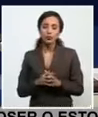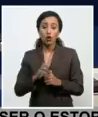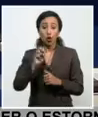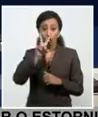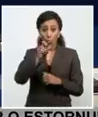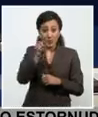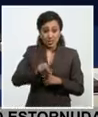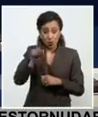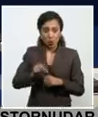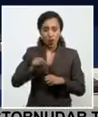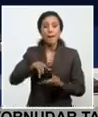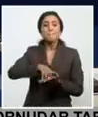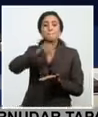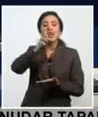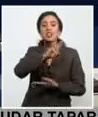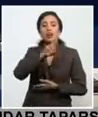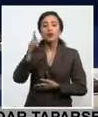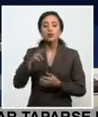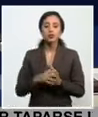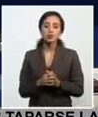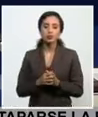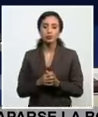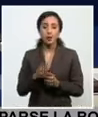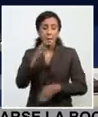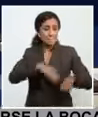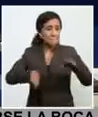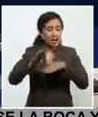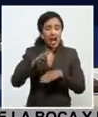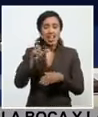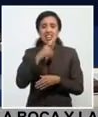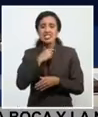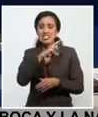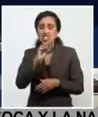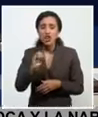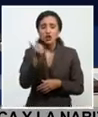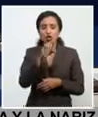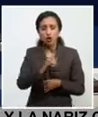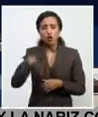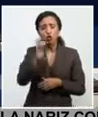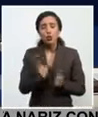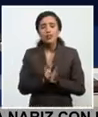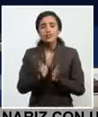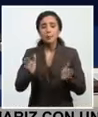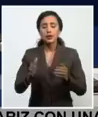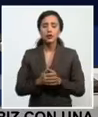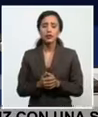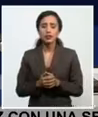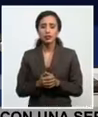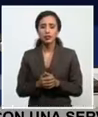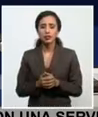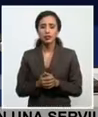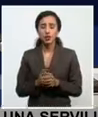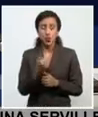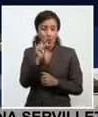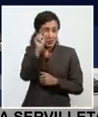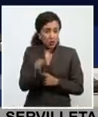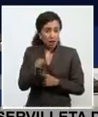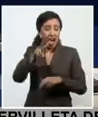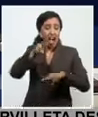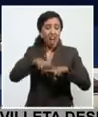en Plaza de la Revolución, Playa, Cerro, 10 de octubre y San Miguel del Padrón, y 1 caso en Habana